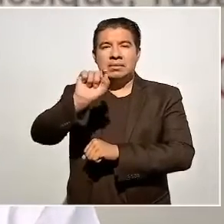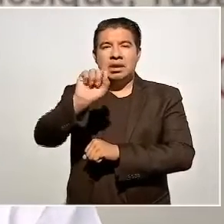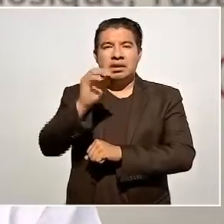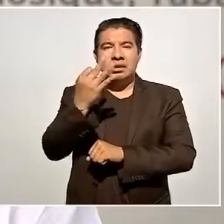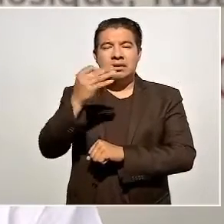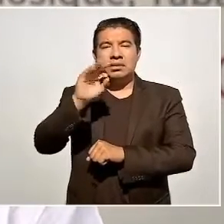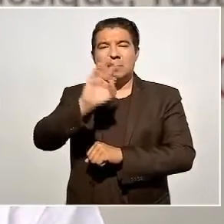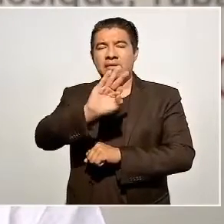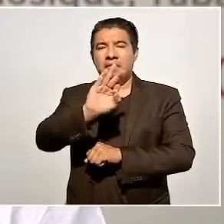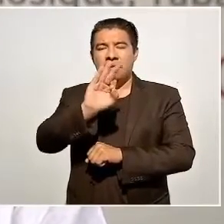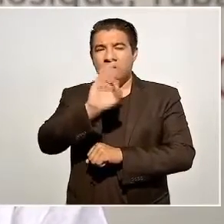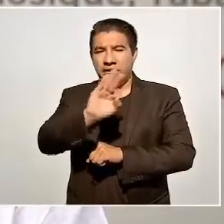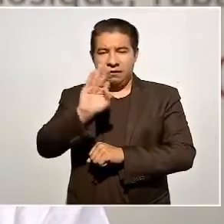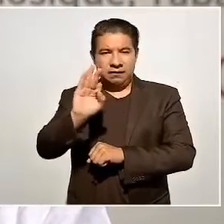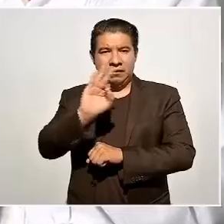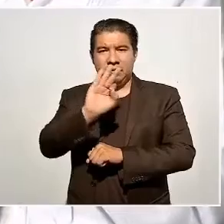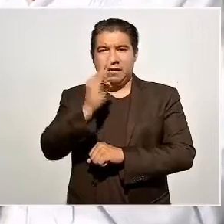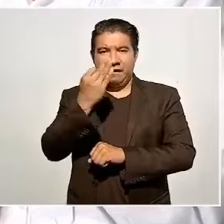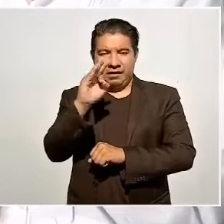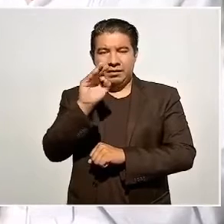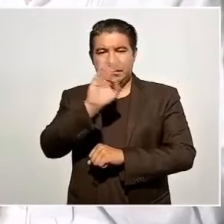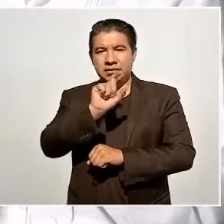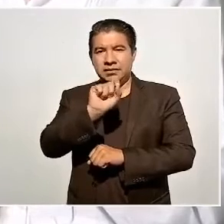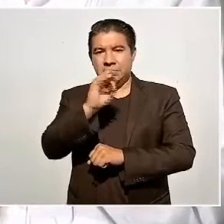febrero de 1913